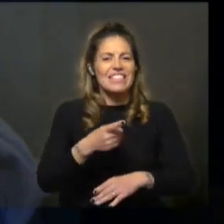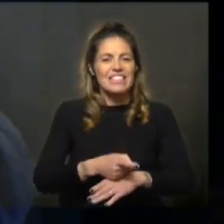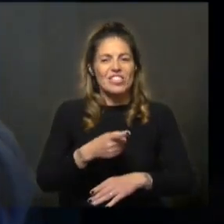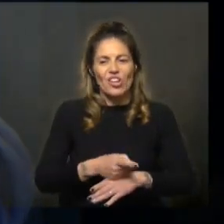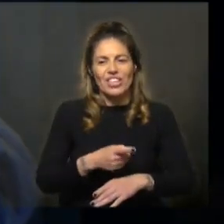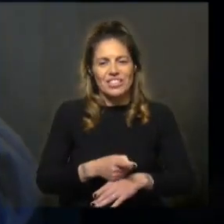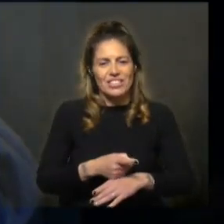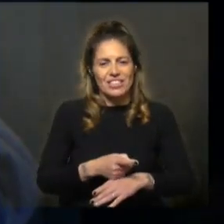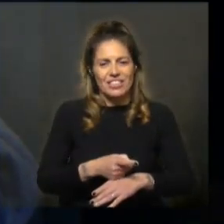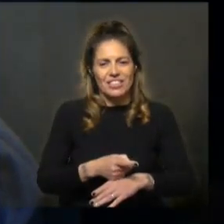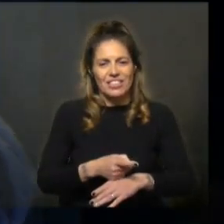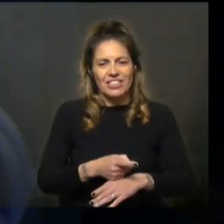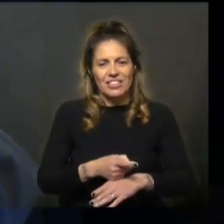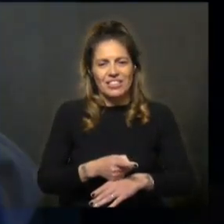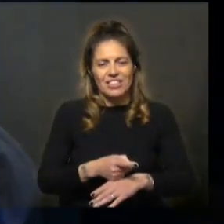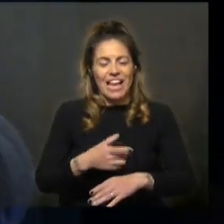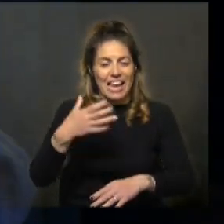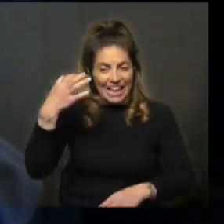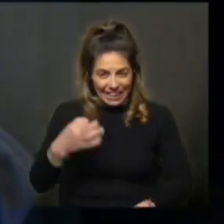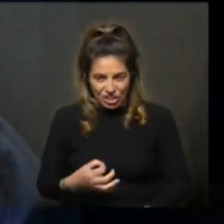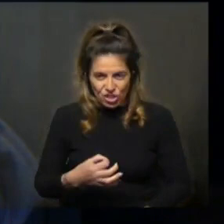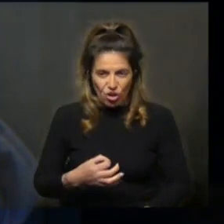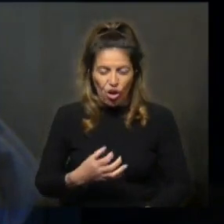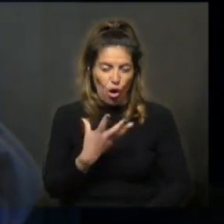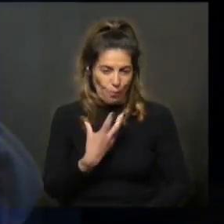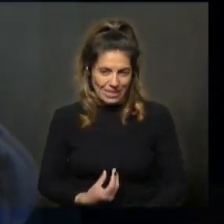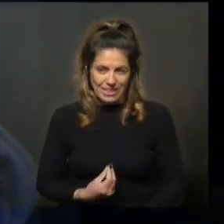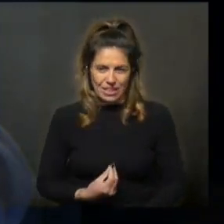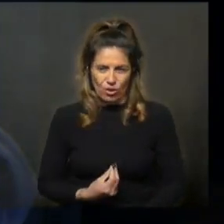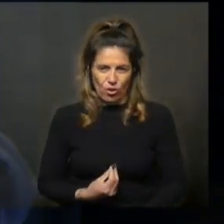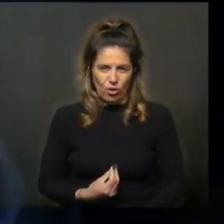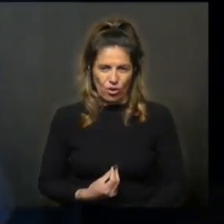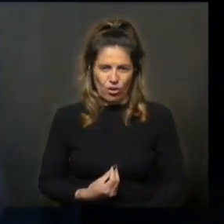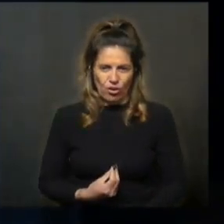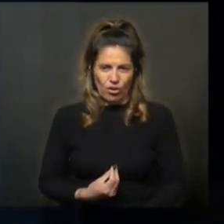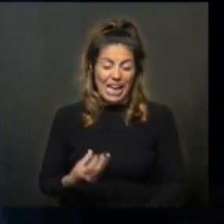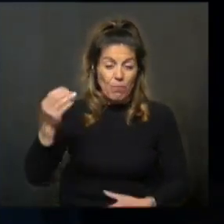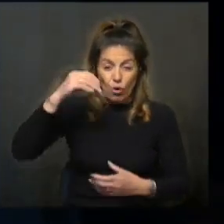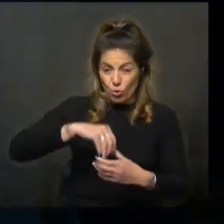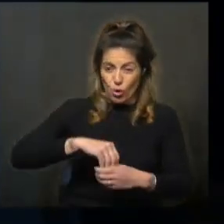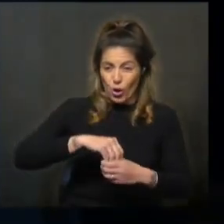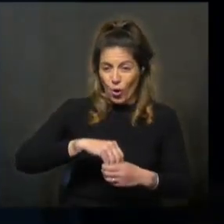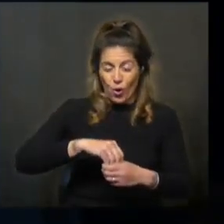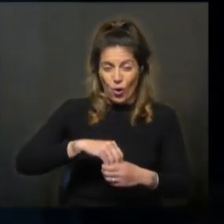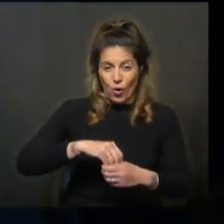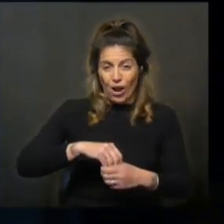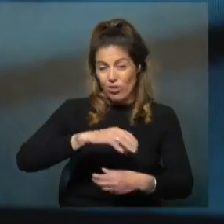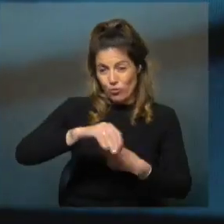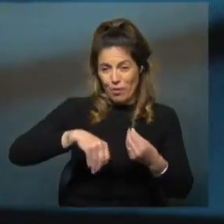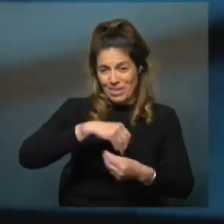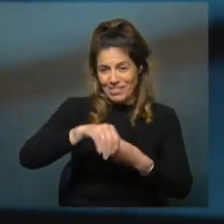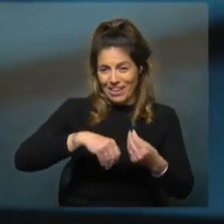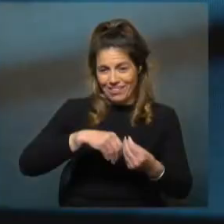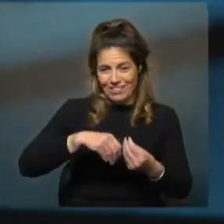no en las que creyó en las que estaba convencido y involucró a su familia